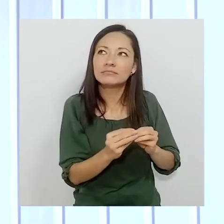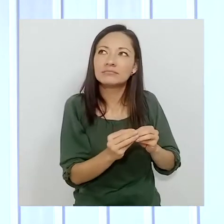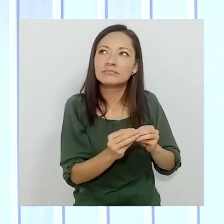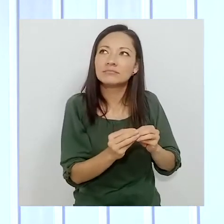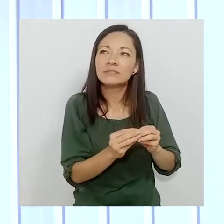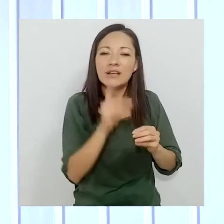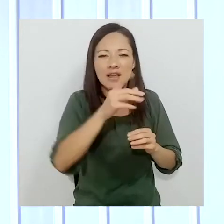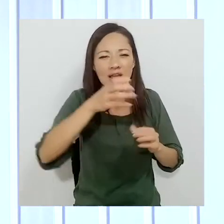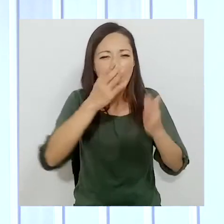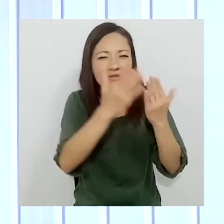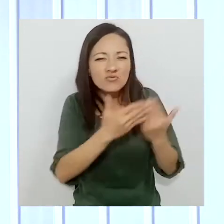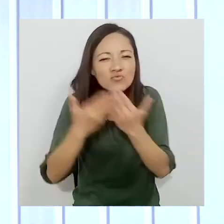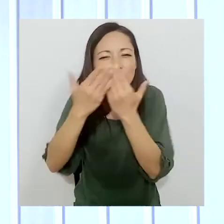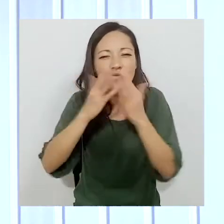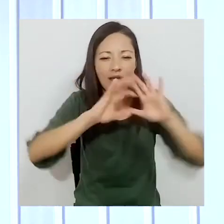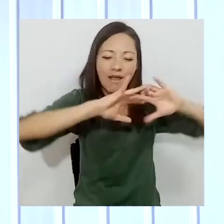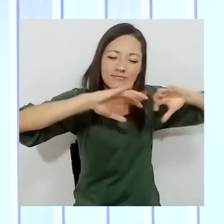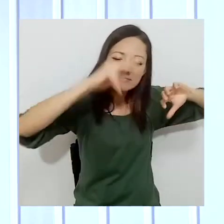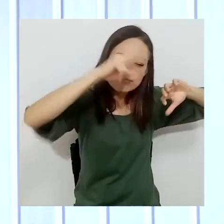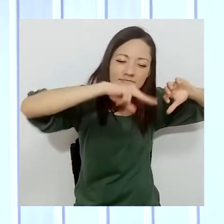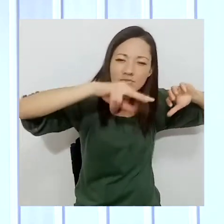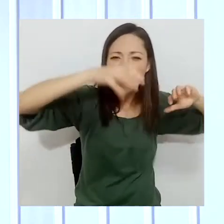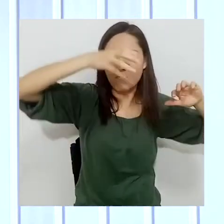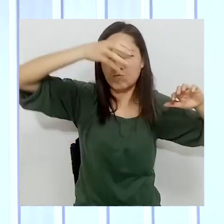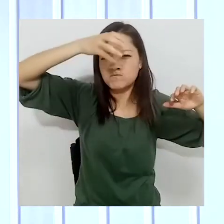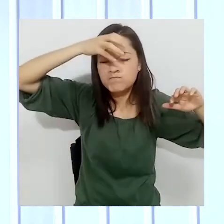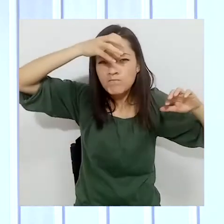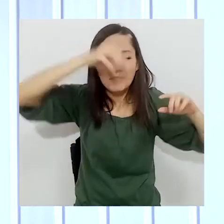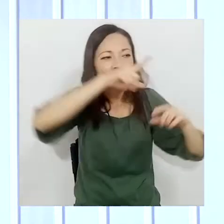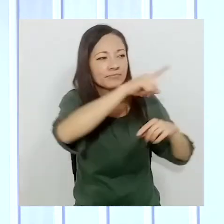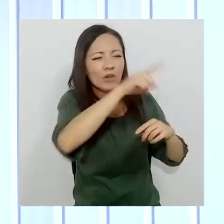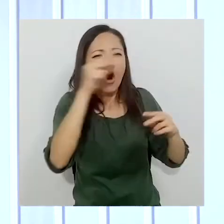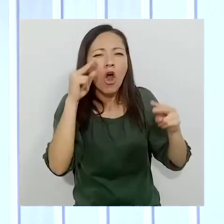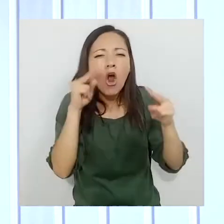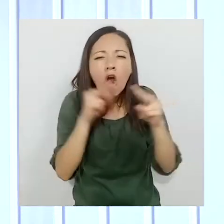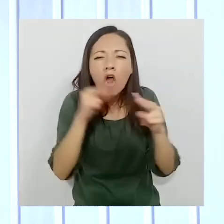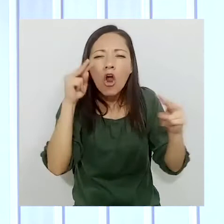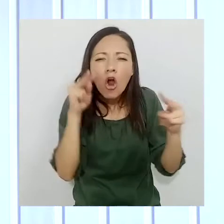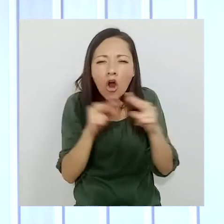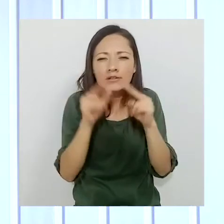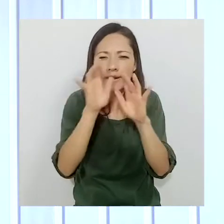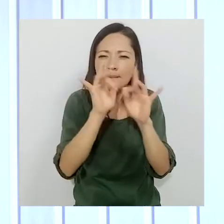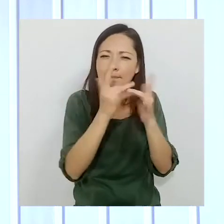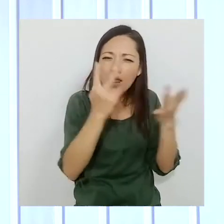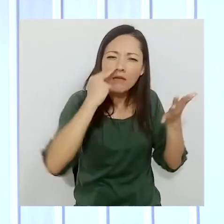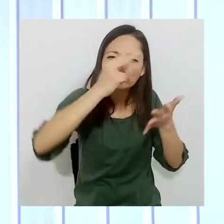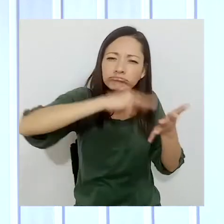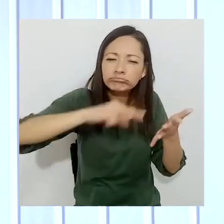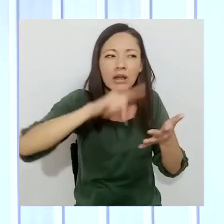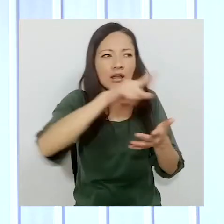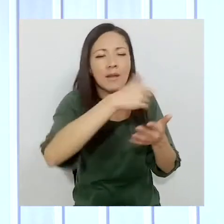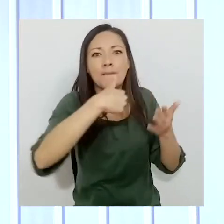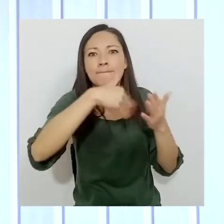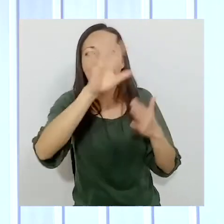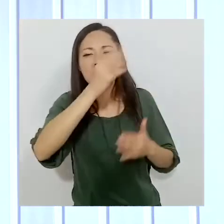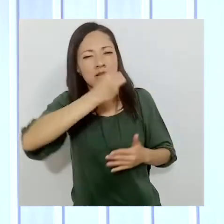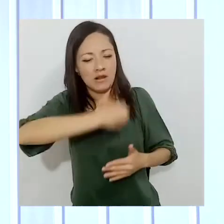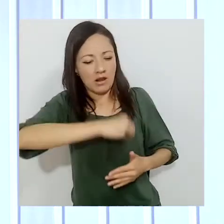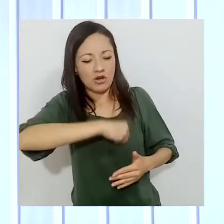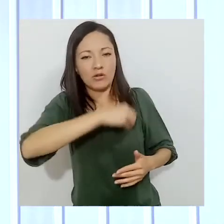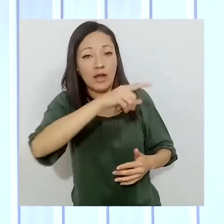más estudio teológico, los que conocían más de la palabra, los que eran más